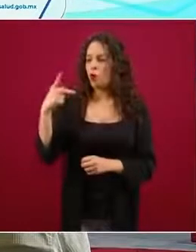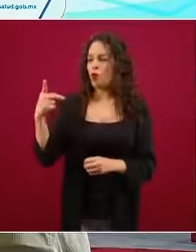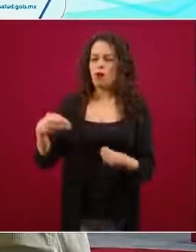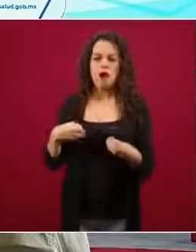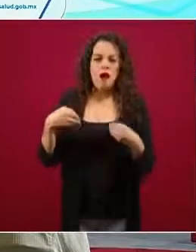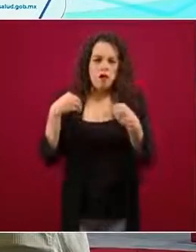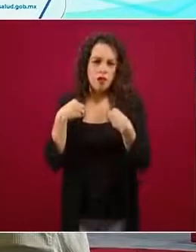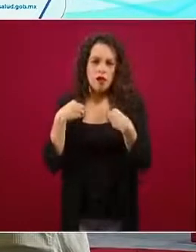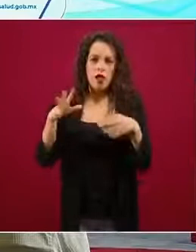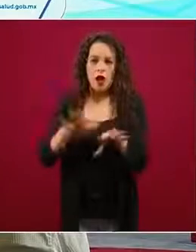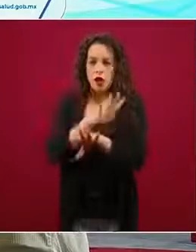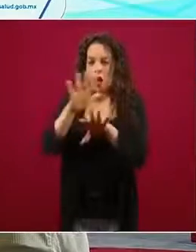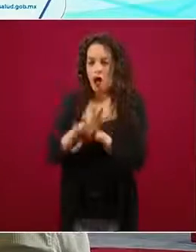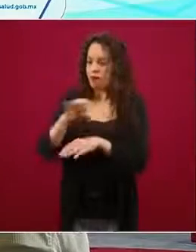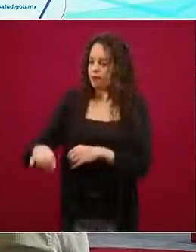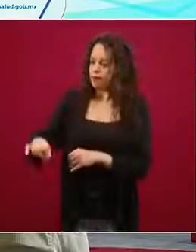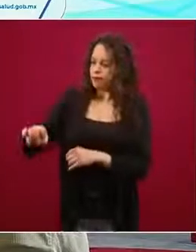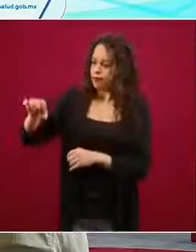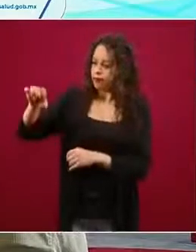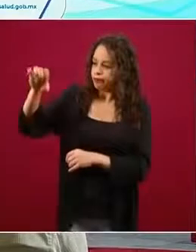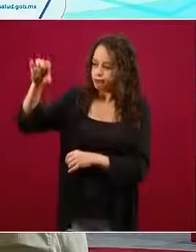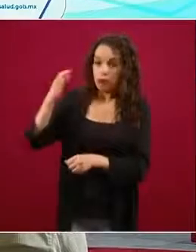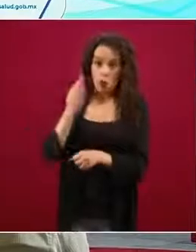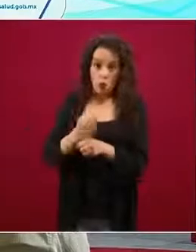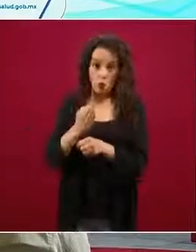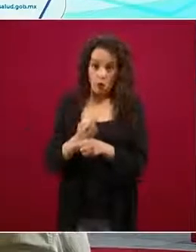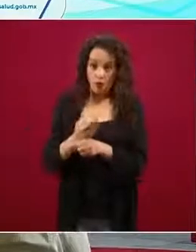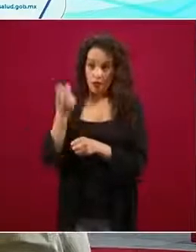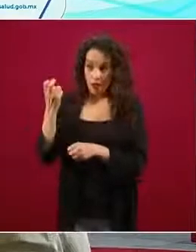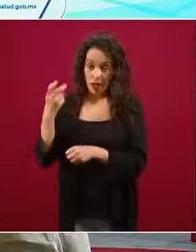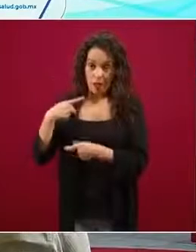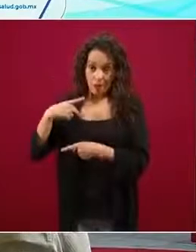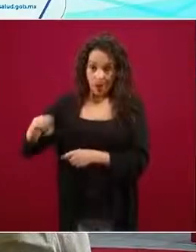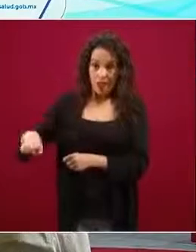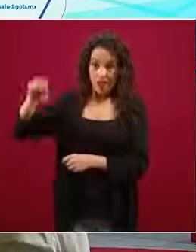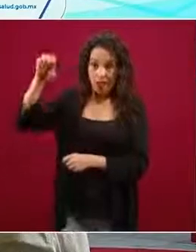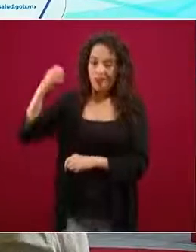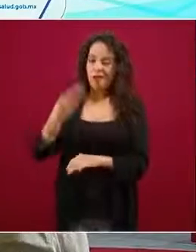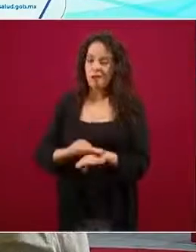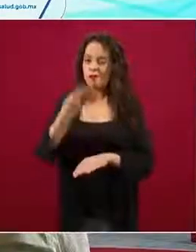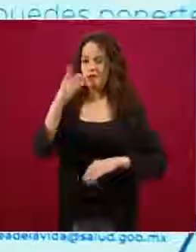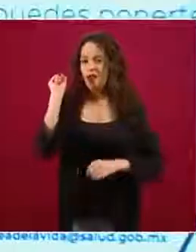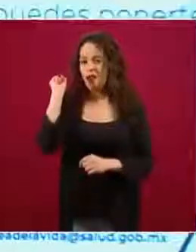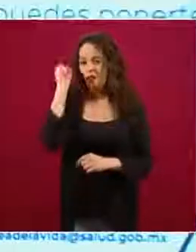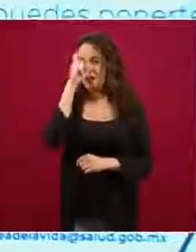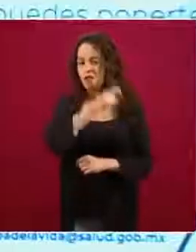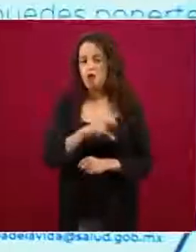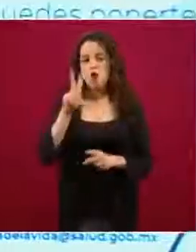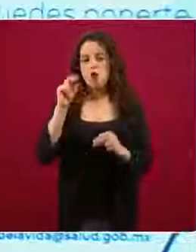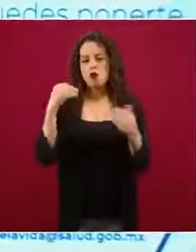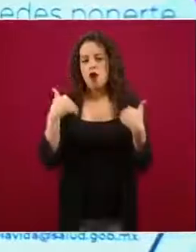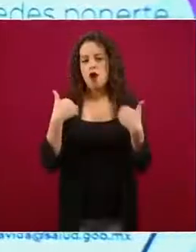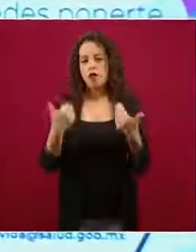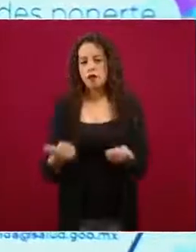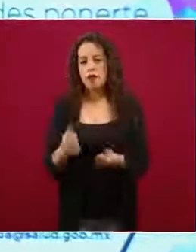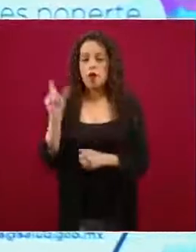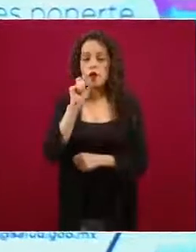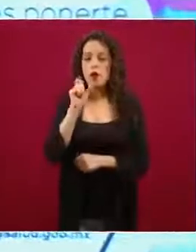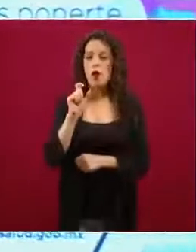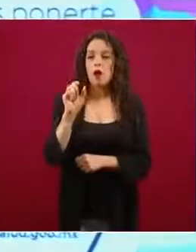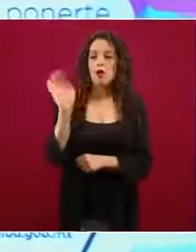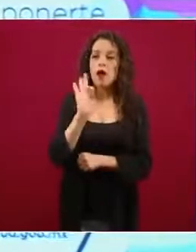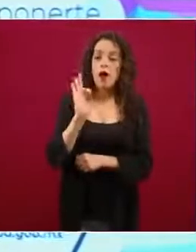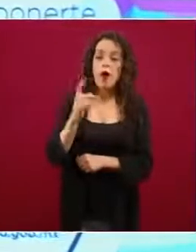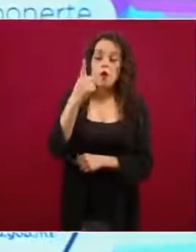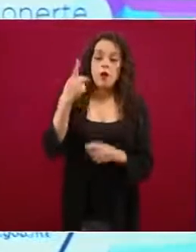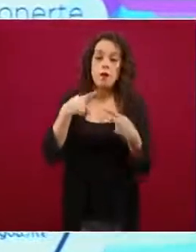y que ahorita los duelos en los adultos mayores también pueden ser difíciles de procesar, porque no estamos teniendo